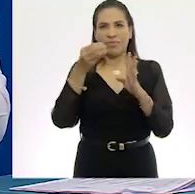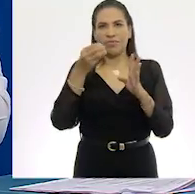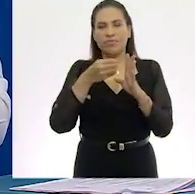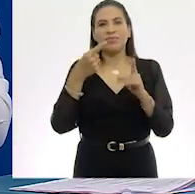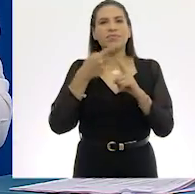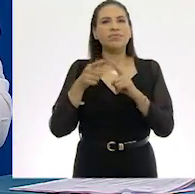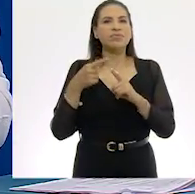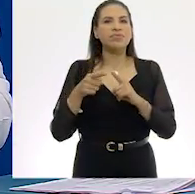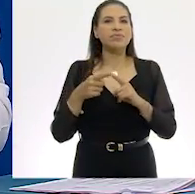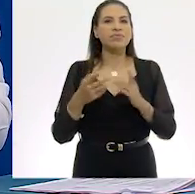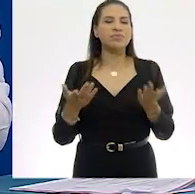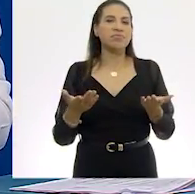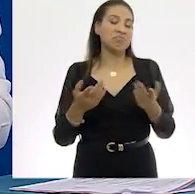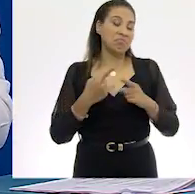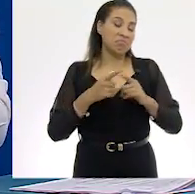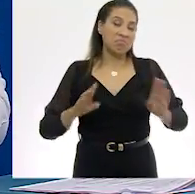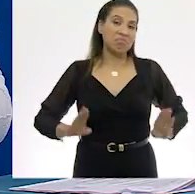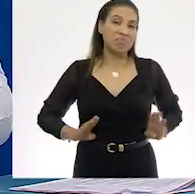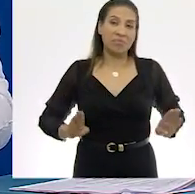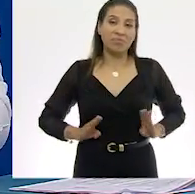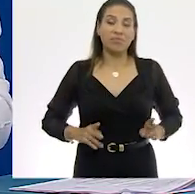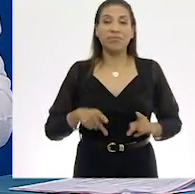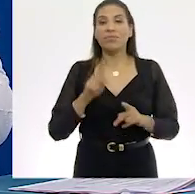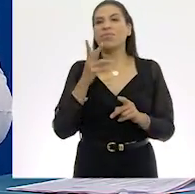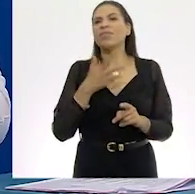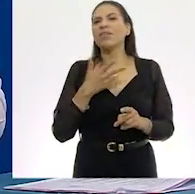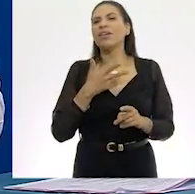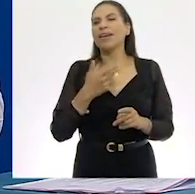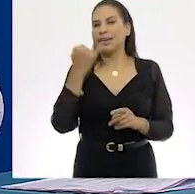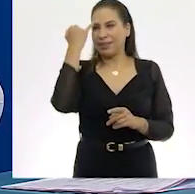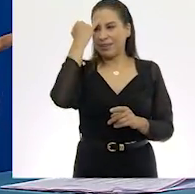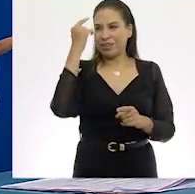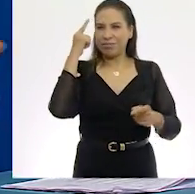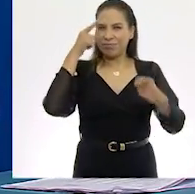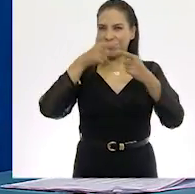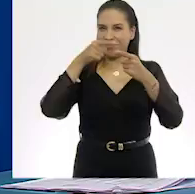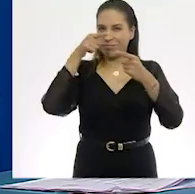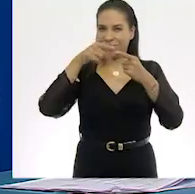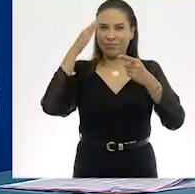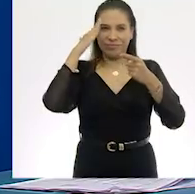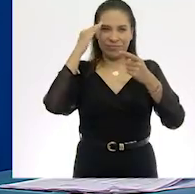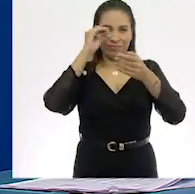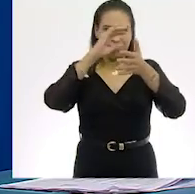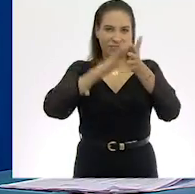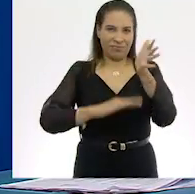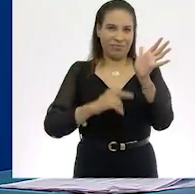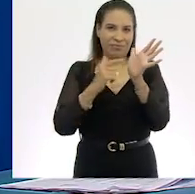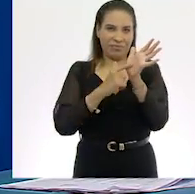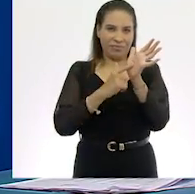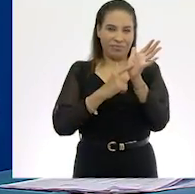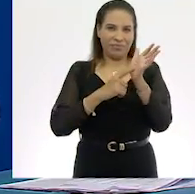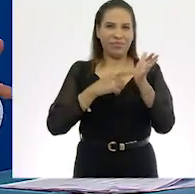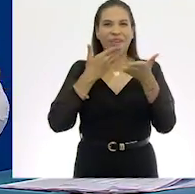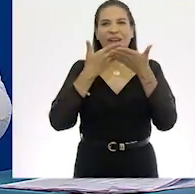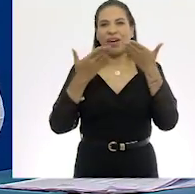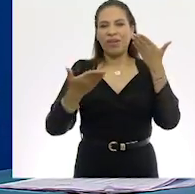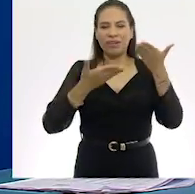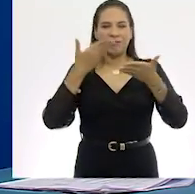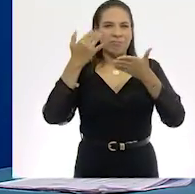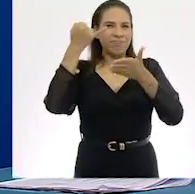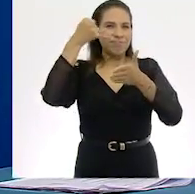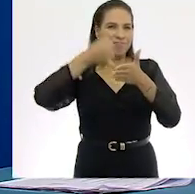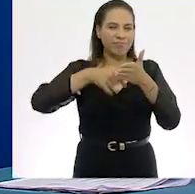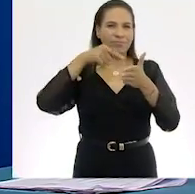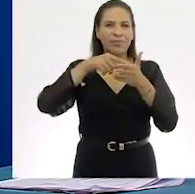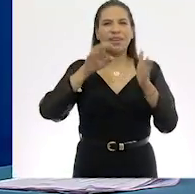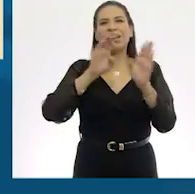muy distintas, pero manteniendo la idea principal del texto en estudio. Veamos algunos ejemplos